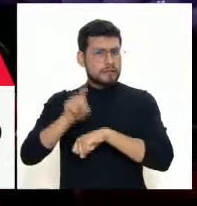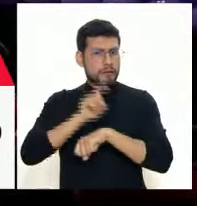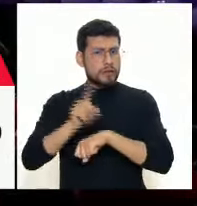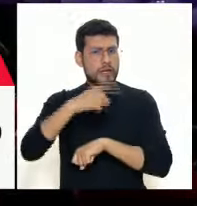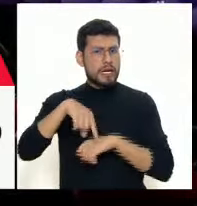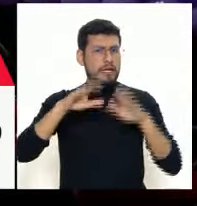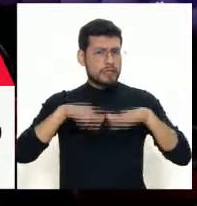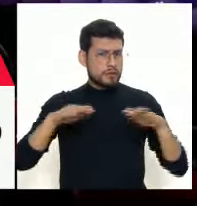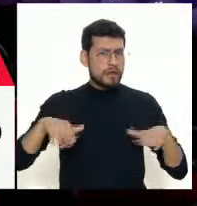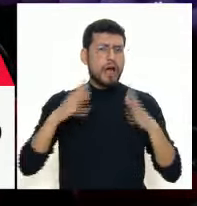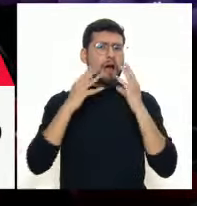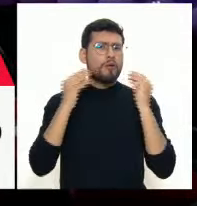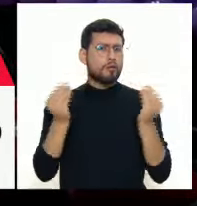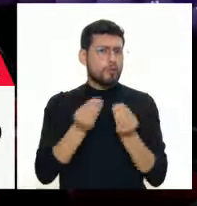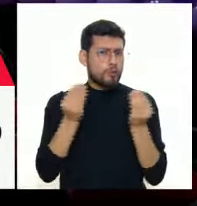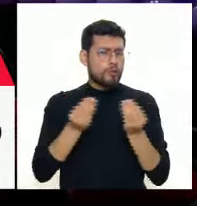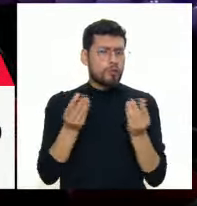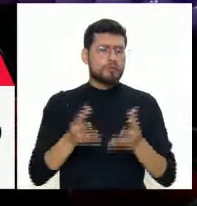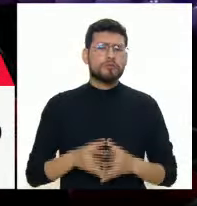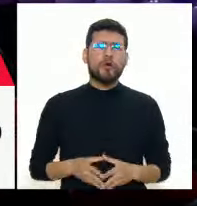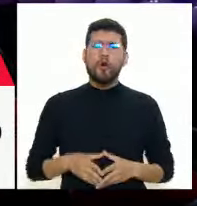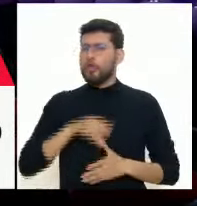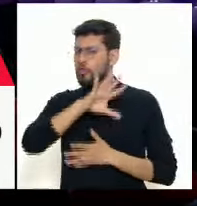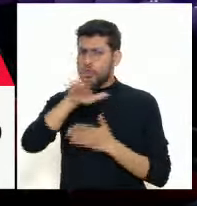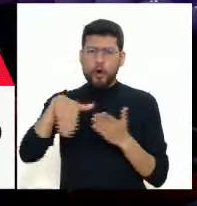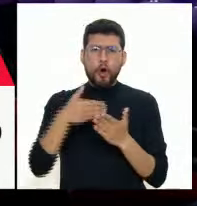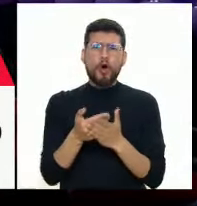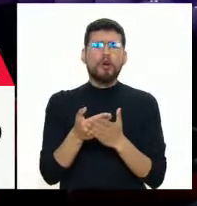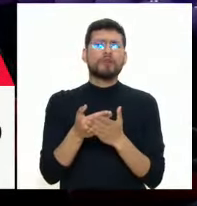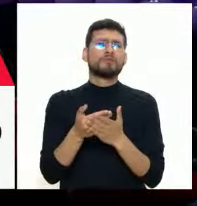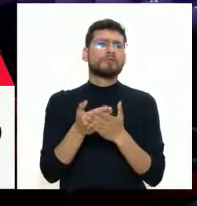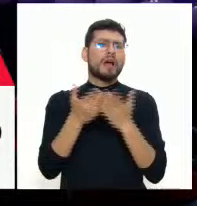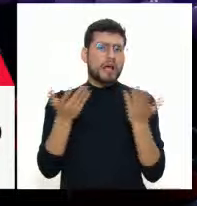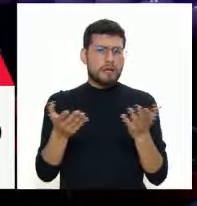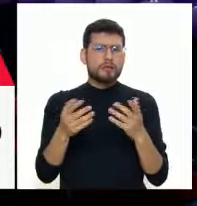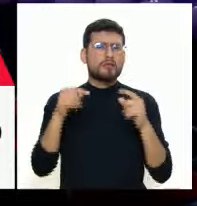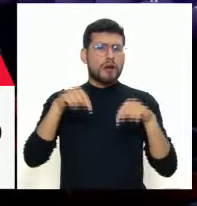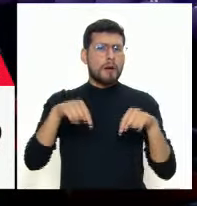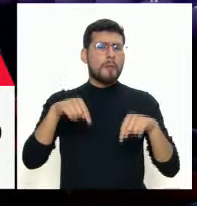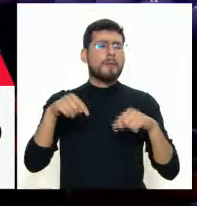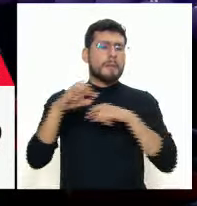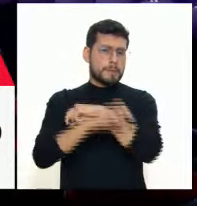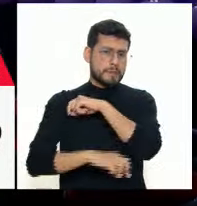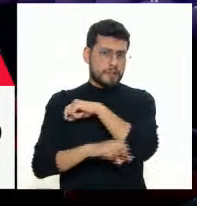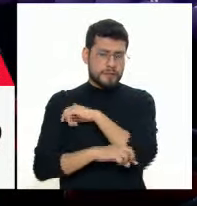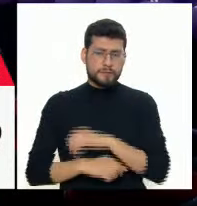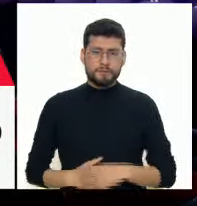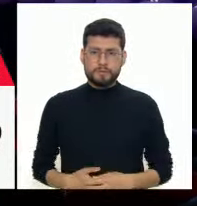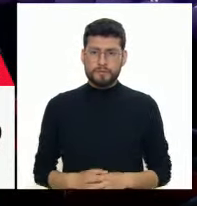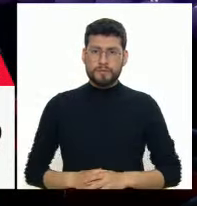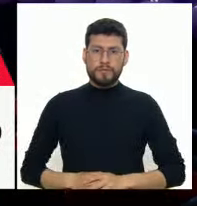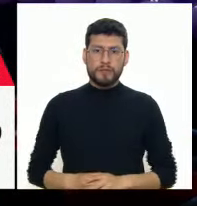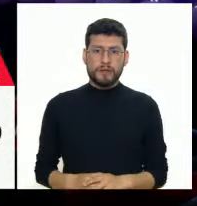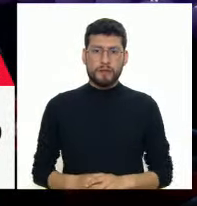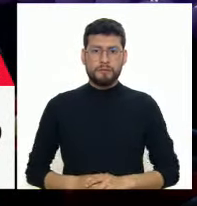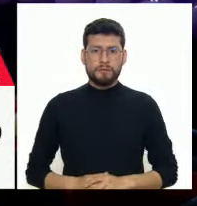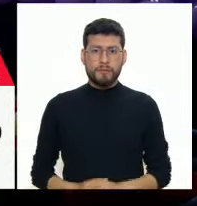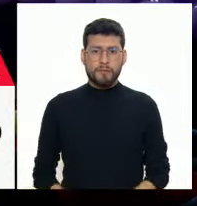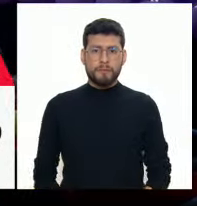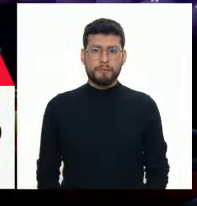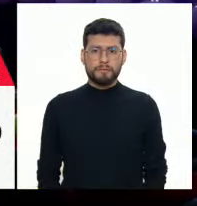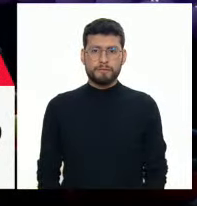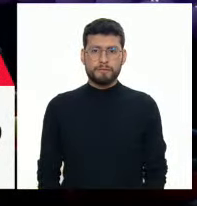los niños, a los adolescentes, todo lo que hay en nuestro país. Canal IP.